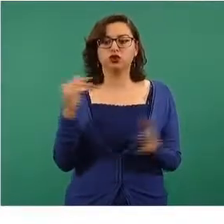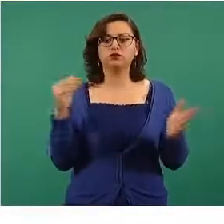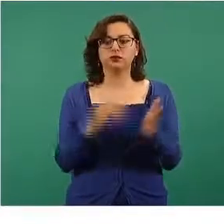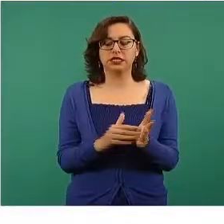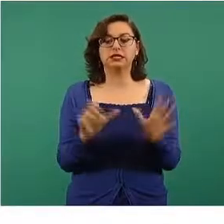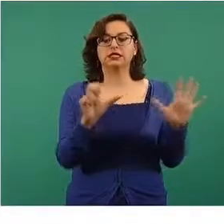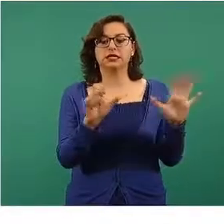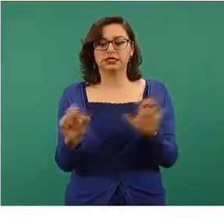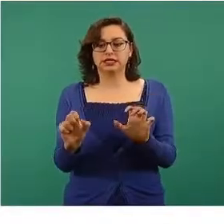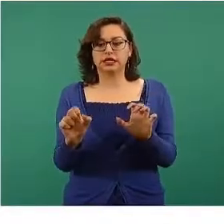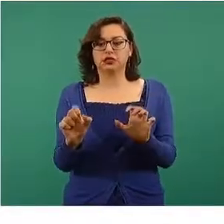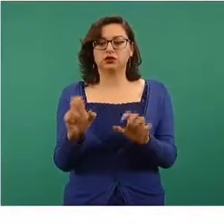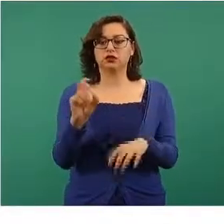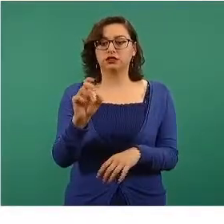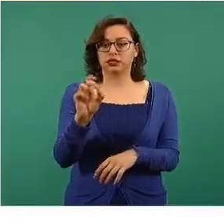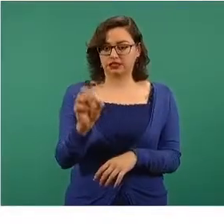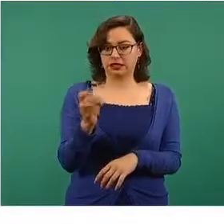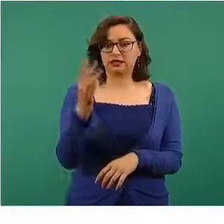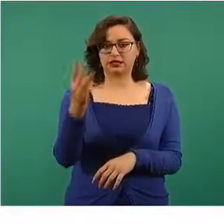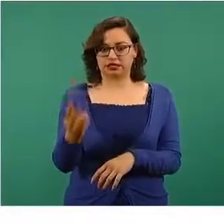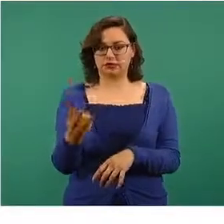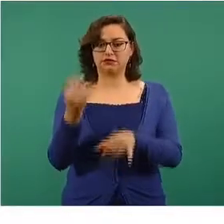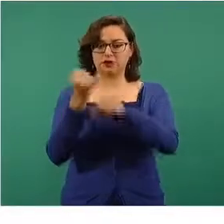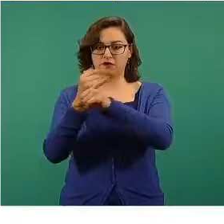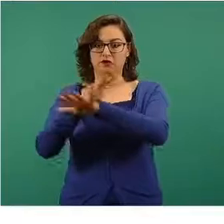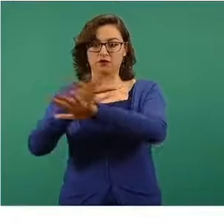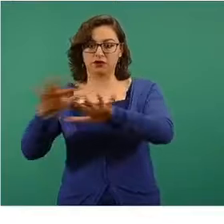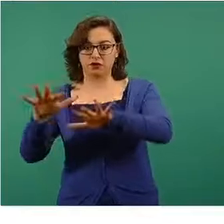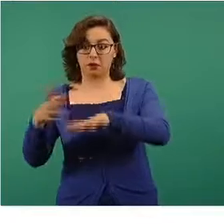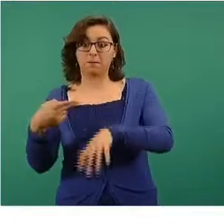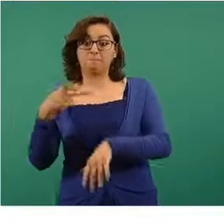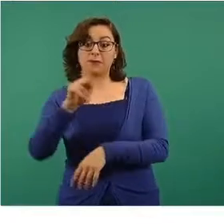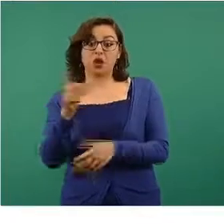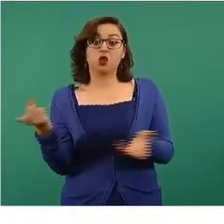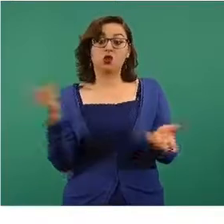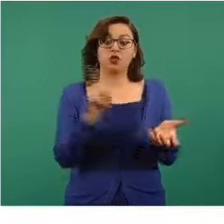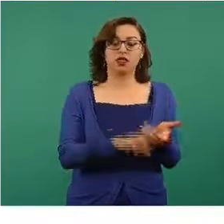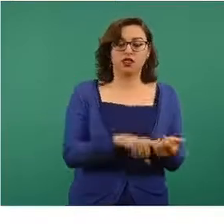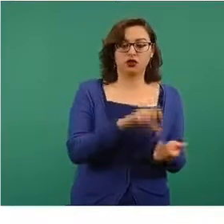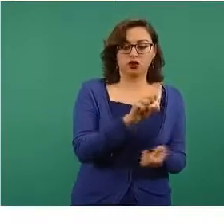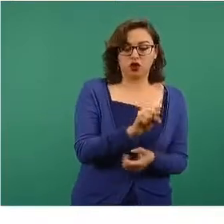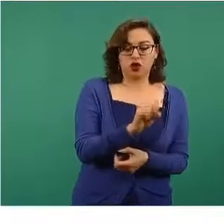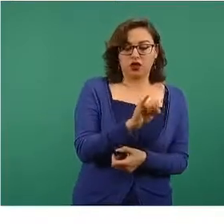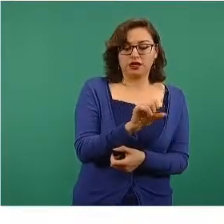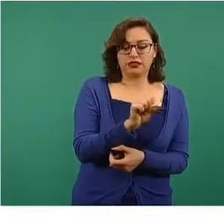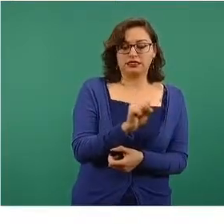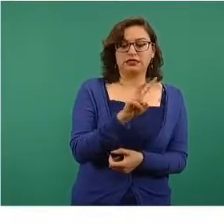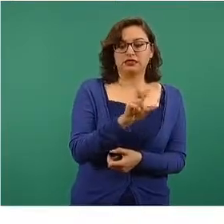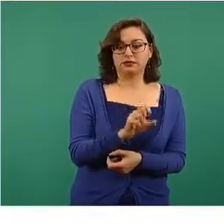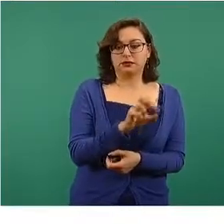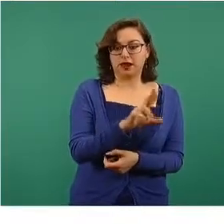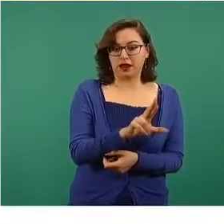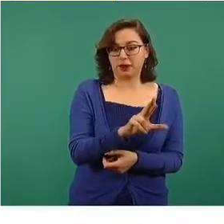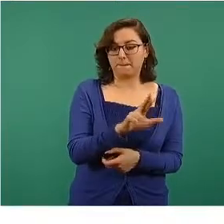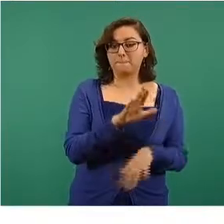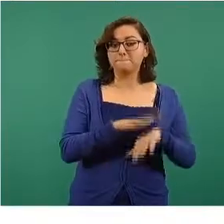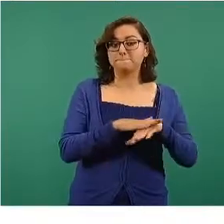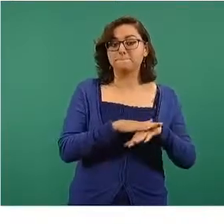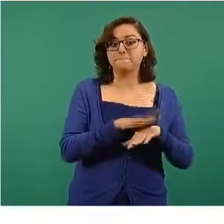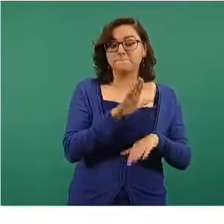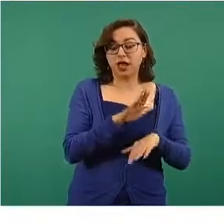202.633. Pero en el CISBER tenemos un número mayor de defunciones. ¿Cuáles son estos números? Tenemos un total